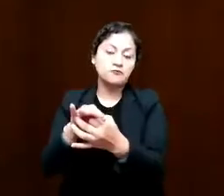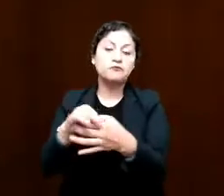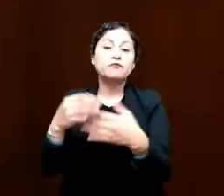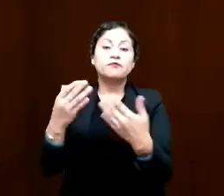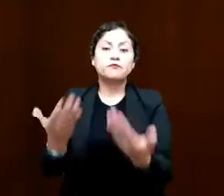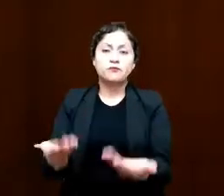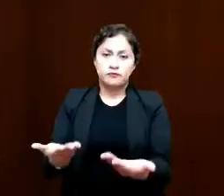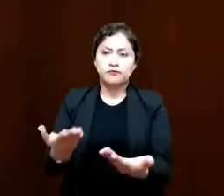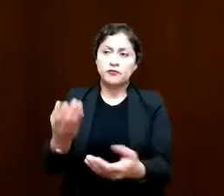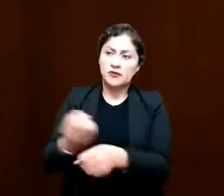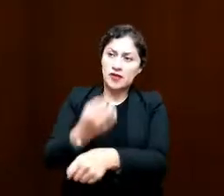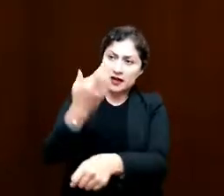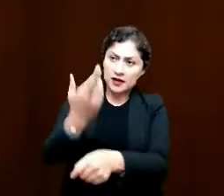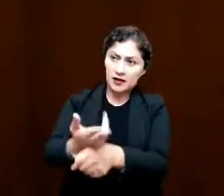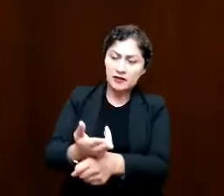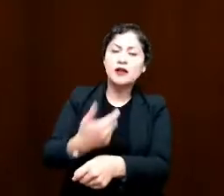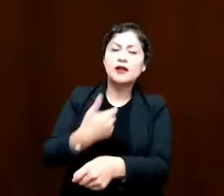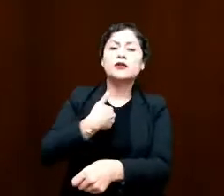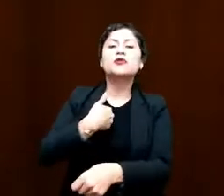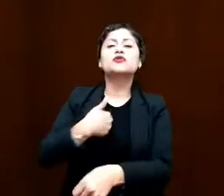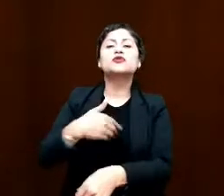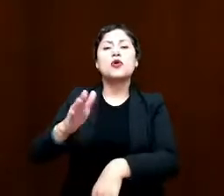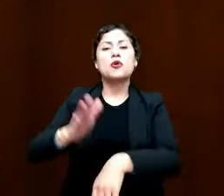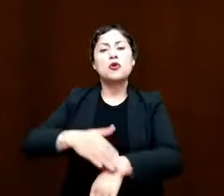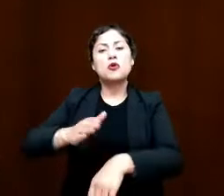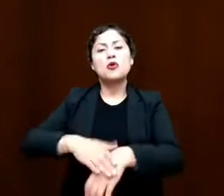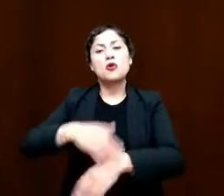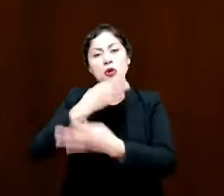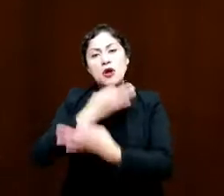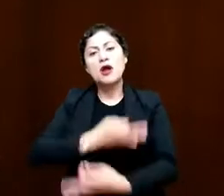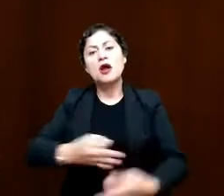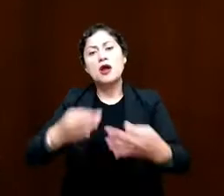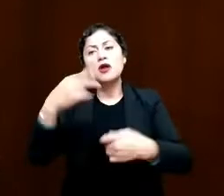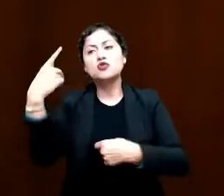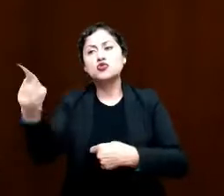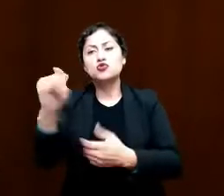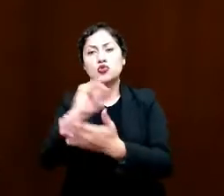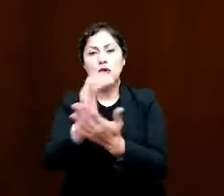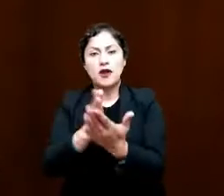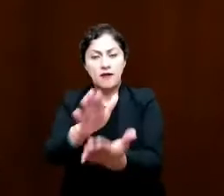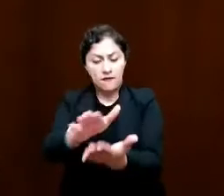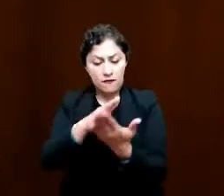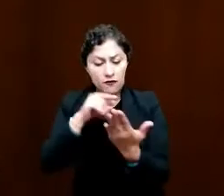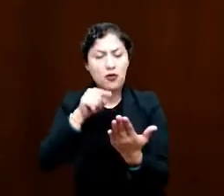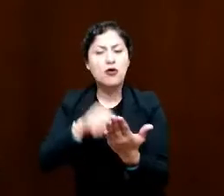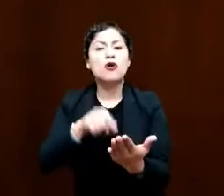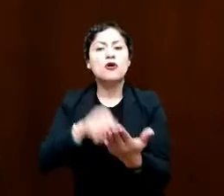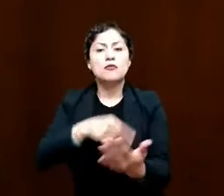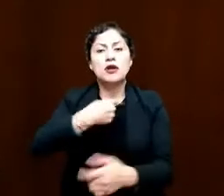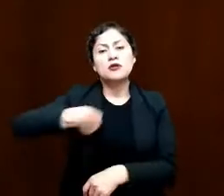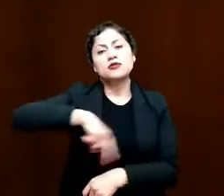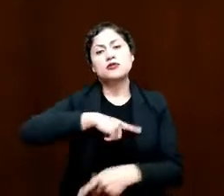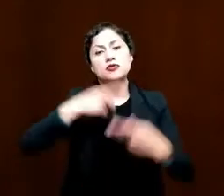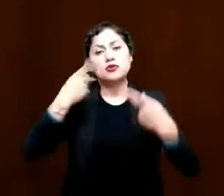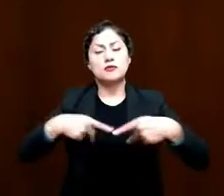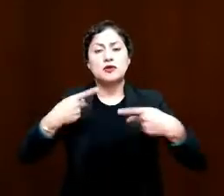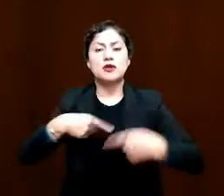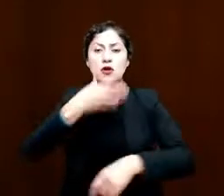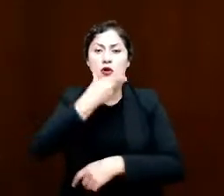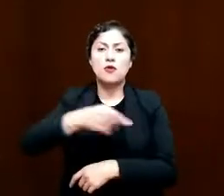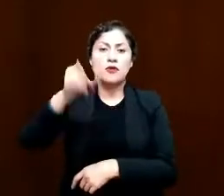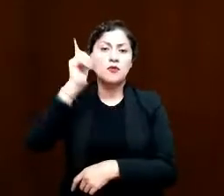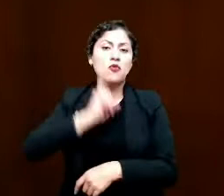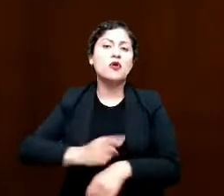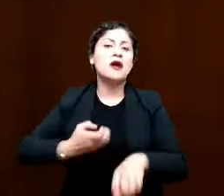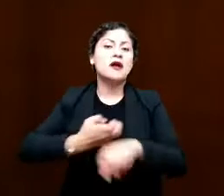Sagitario me voy a permitir anunciar algunas cuestiones de su glosa las y los mexiquenses vivimos en la entidad más corrupta